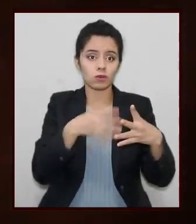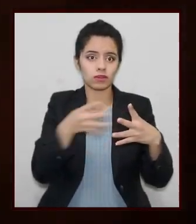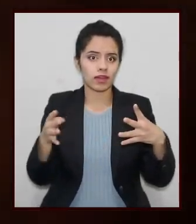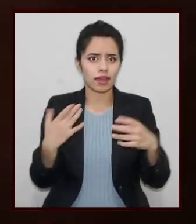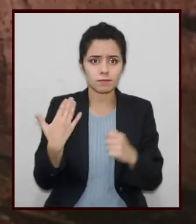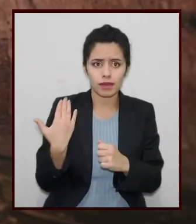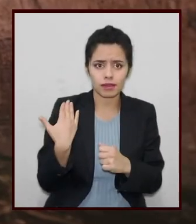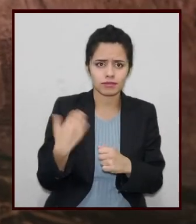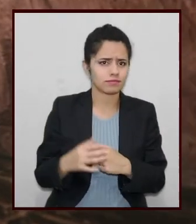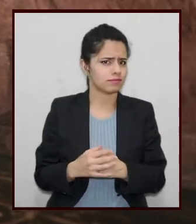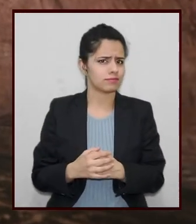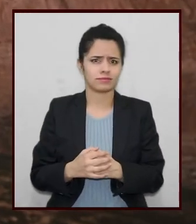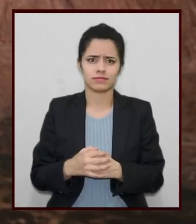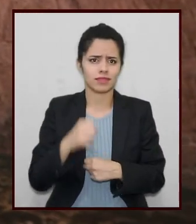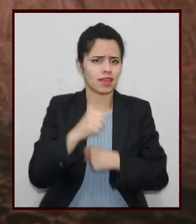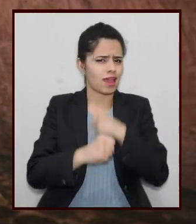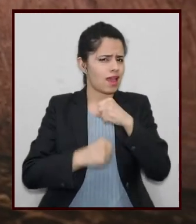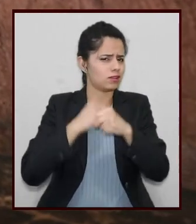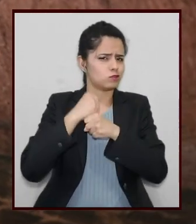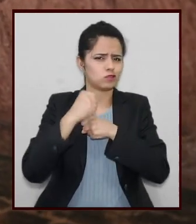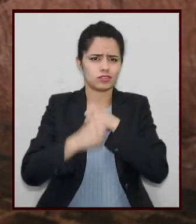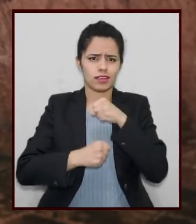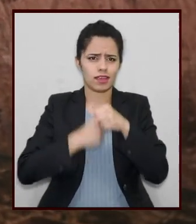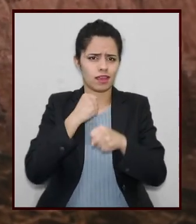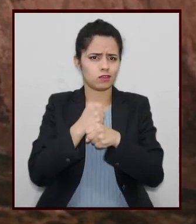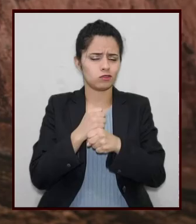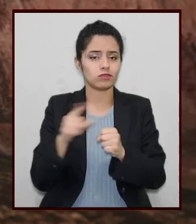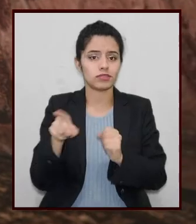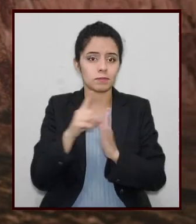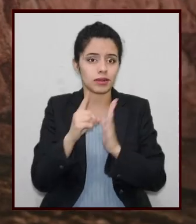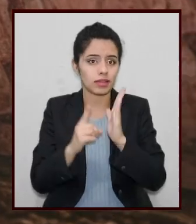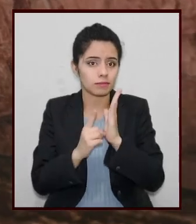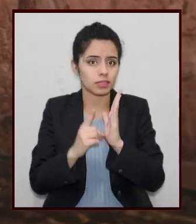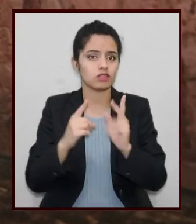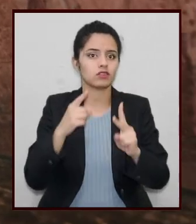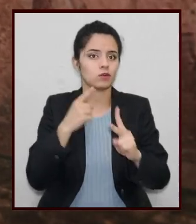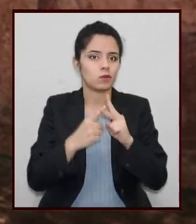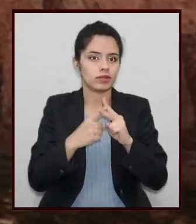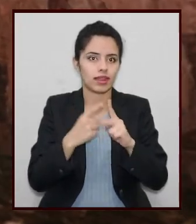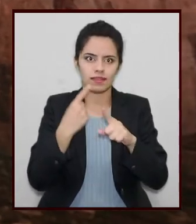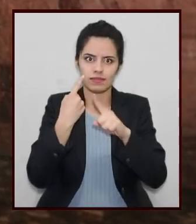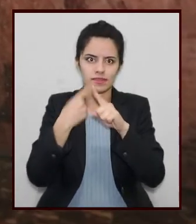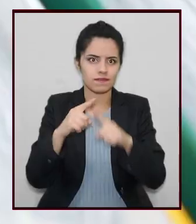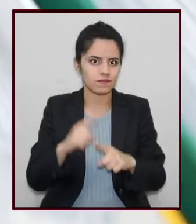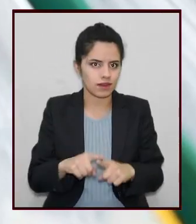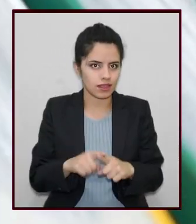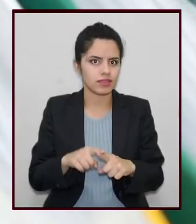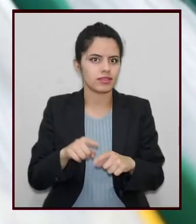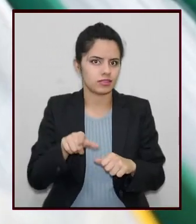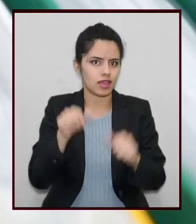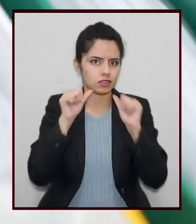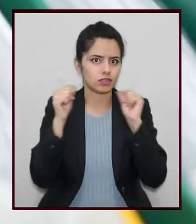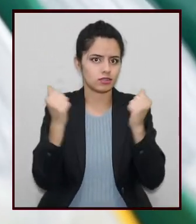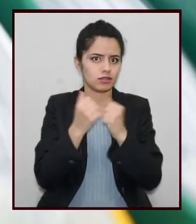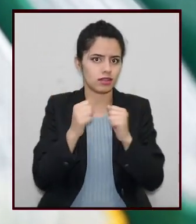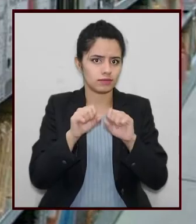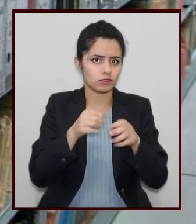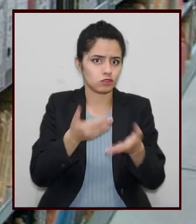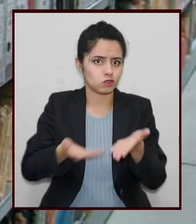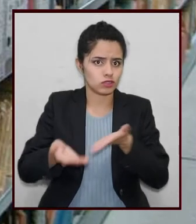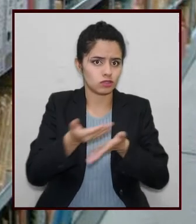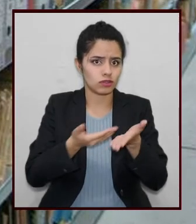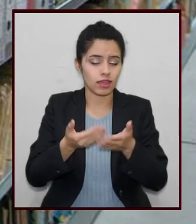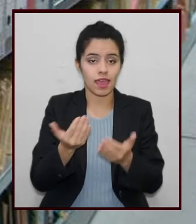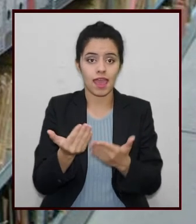hace poquito. Llevan siglos siendo empleadas por los departamentos de contabilidad de varias civilizaciones. Antes de las compus personales